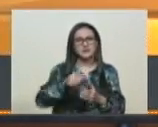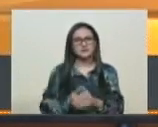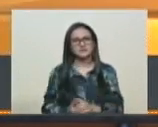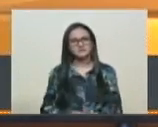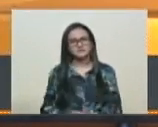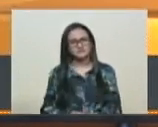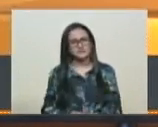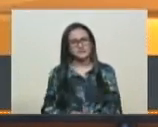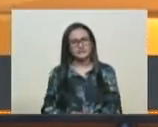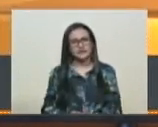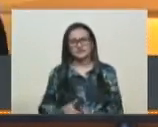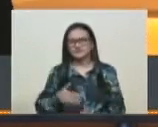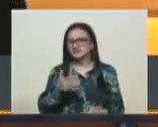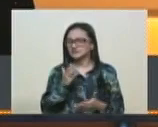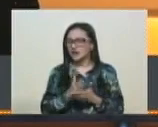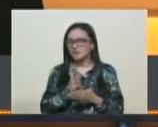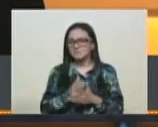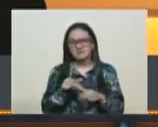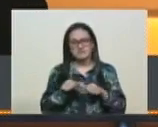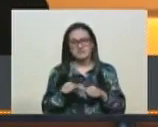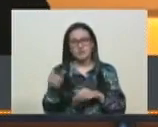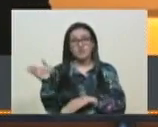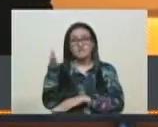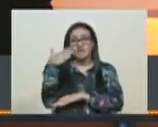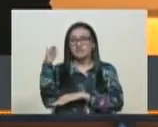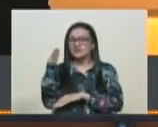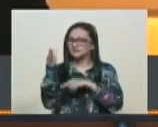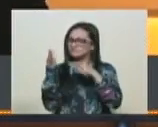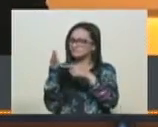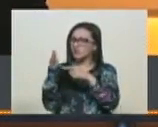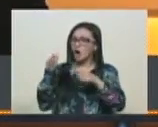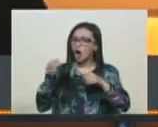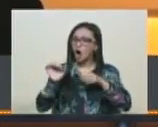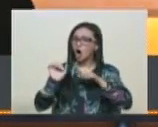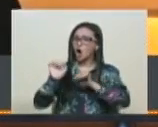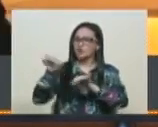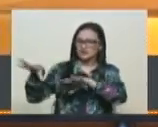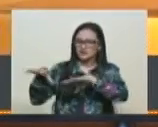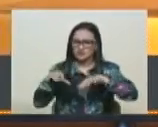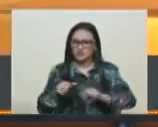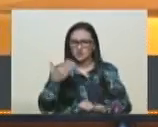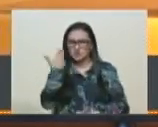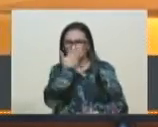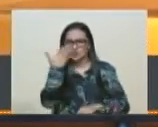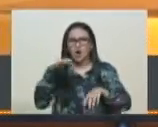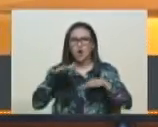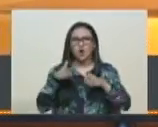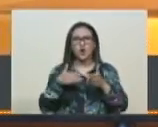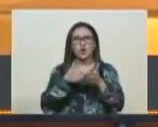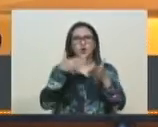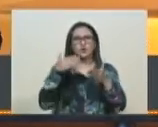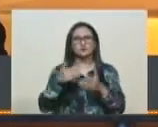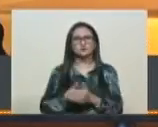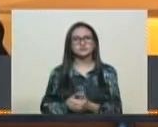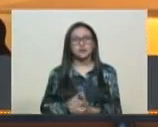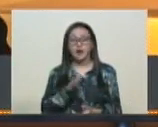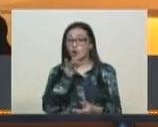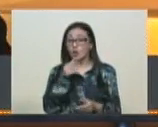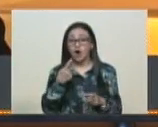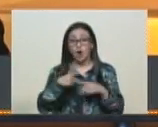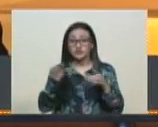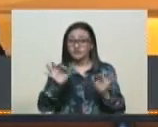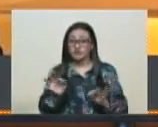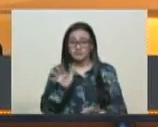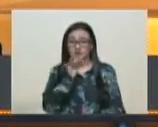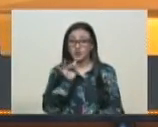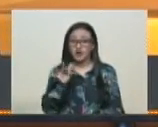misma bandera, como lo hemos estado haciendo, la bandera contra los imperios, contra el capitalismo, y sepamos que no hay otra vía sino